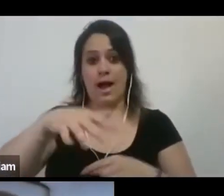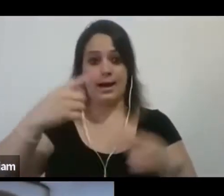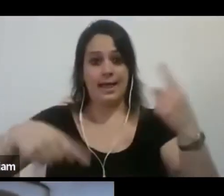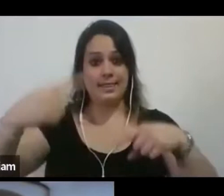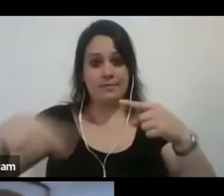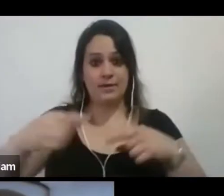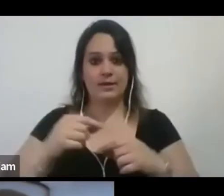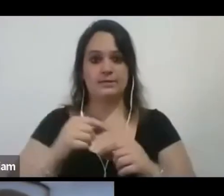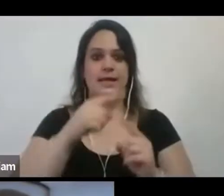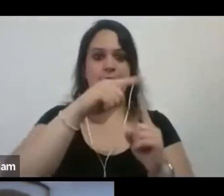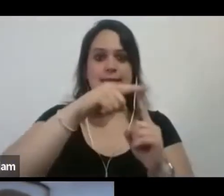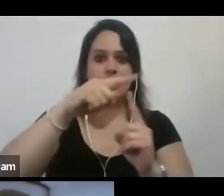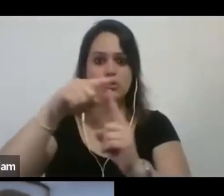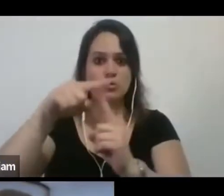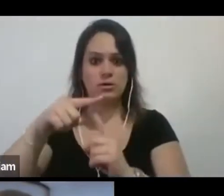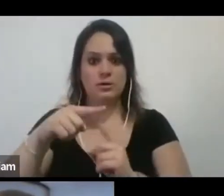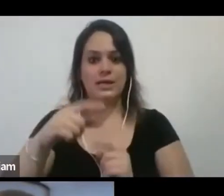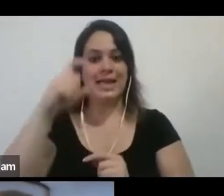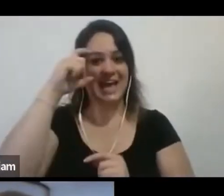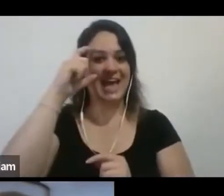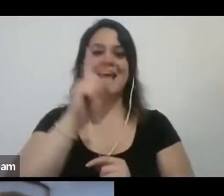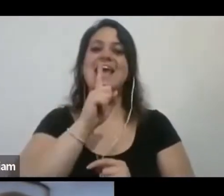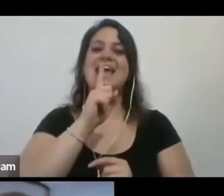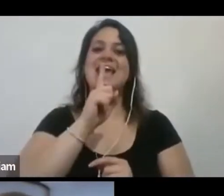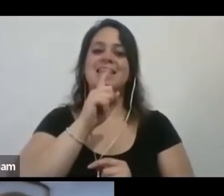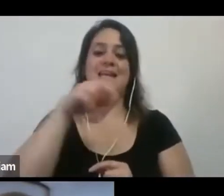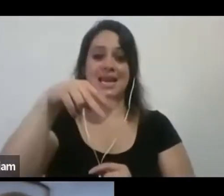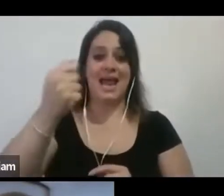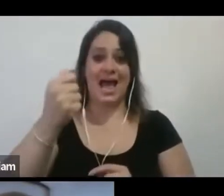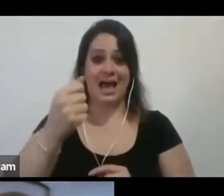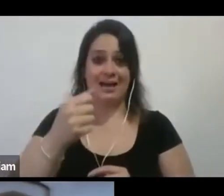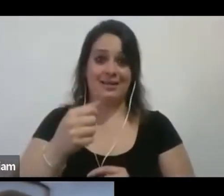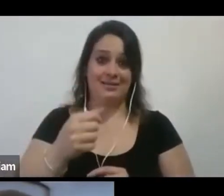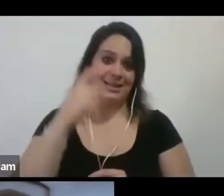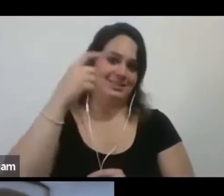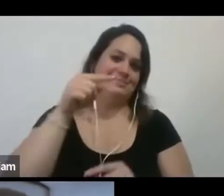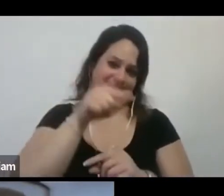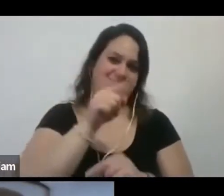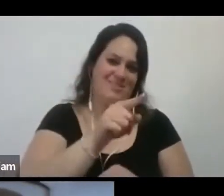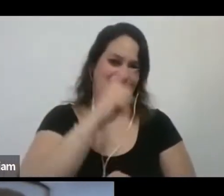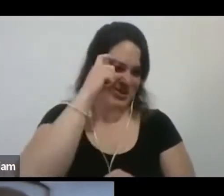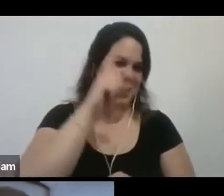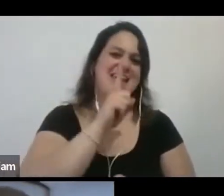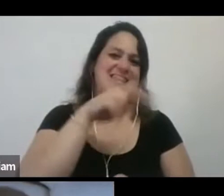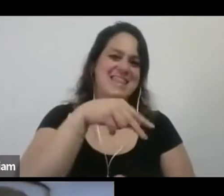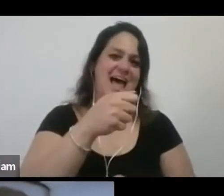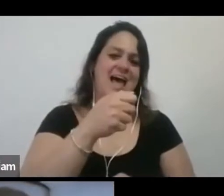de la institución ex-DINAF o DGP, como por ejemplo,